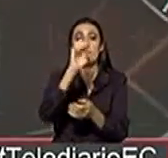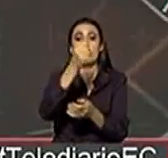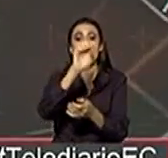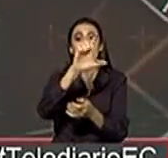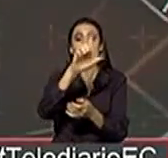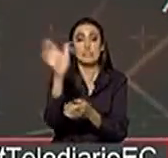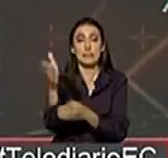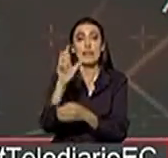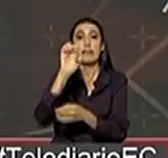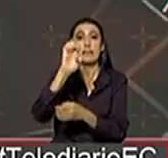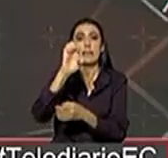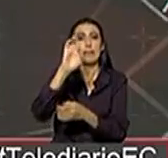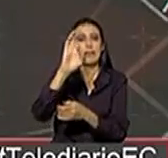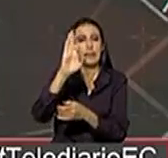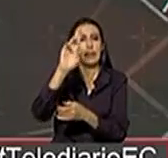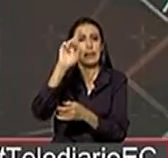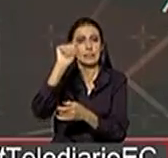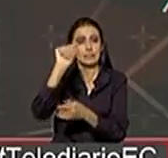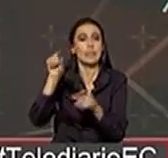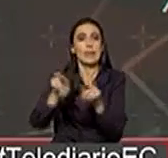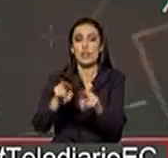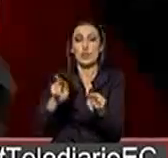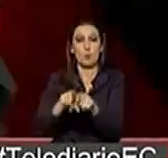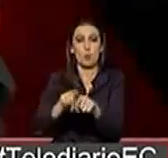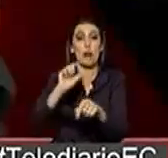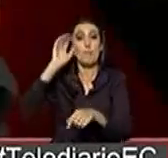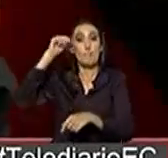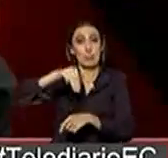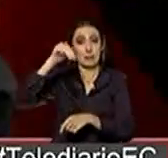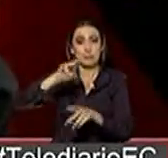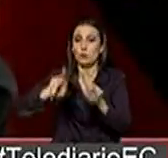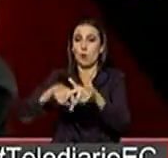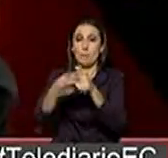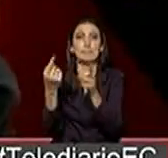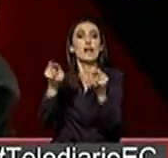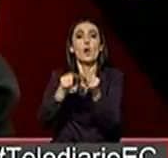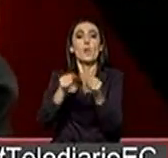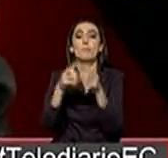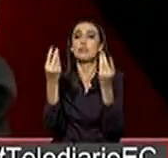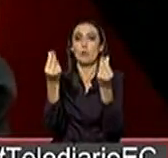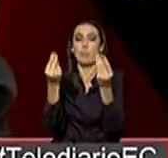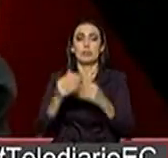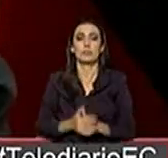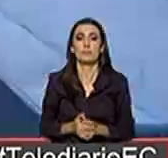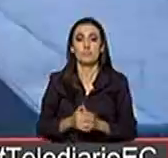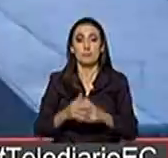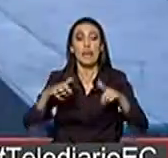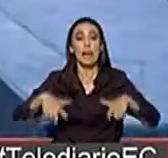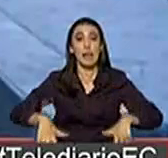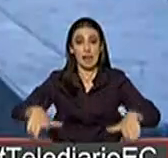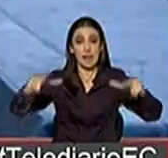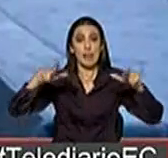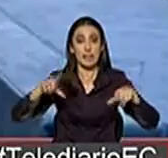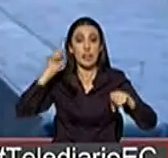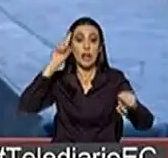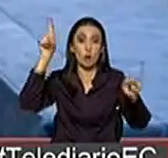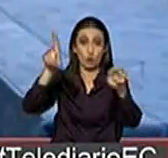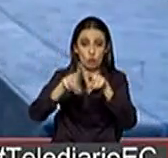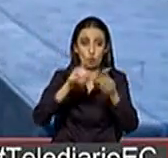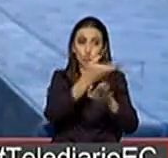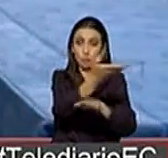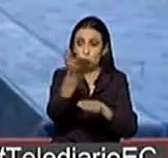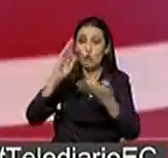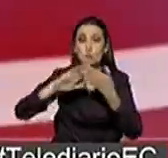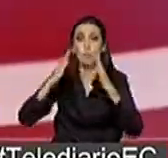valores anteriores desde este martes tal como el primer mandatario lenín moreno acordó en el diálogo con los pueblos